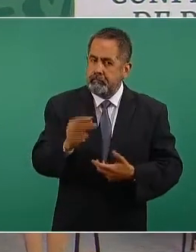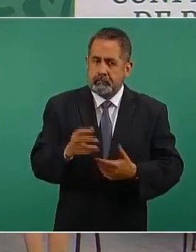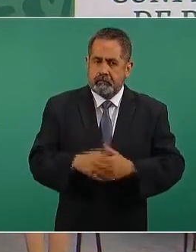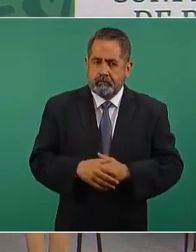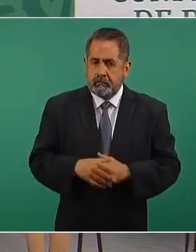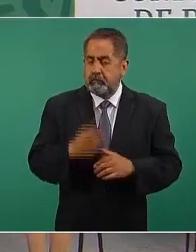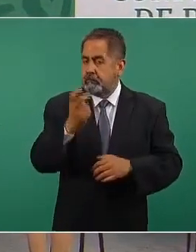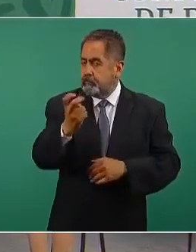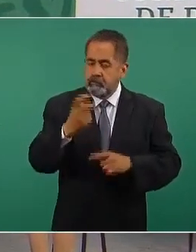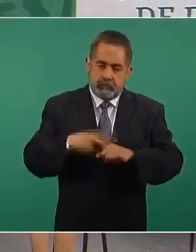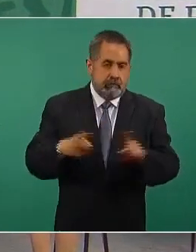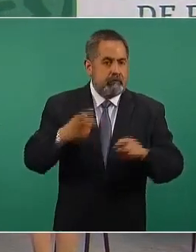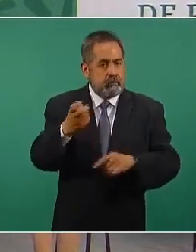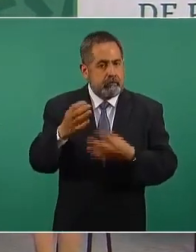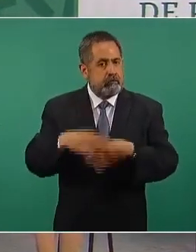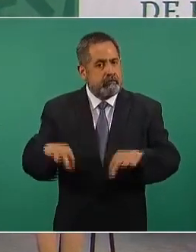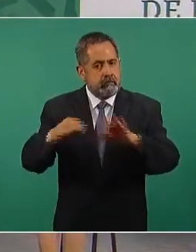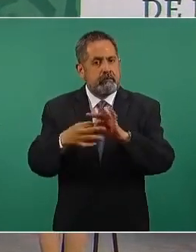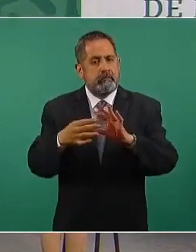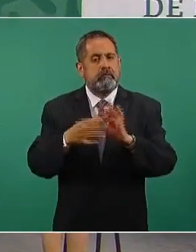Pero eso es muy importante,